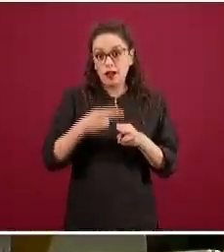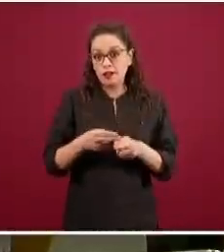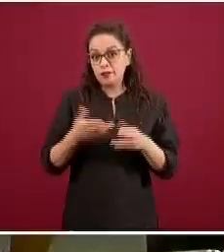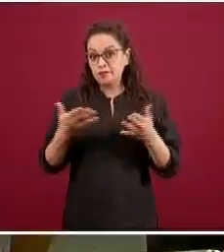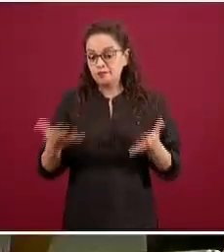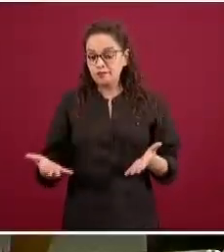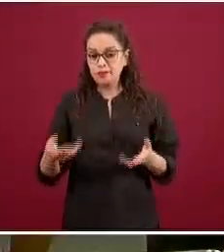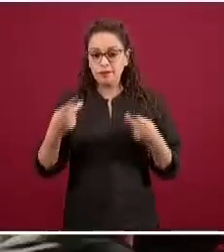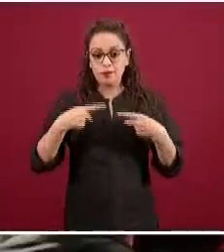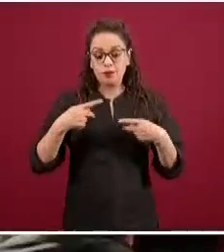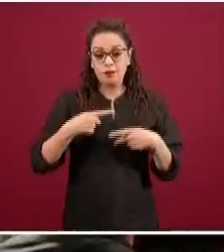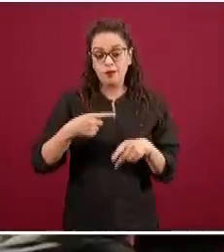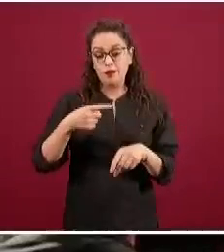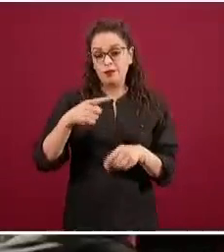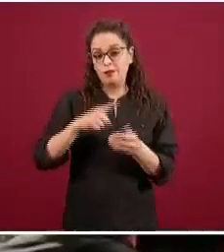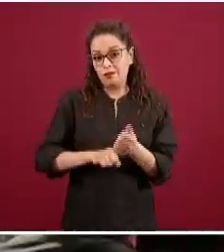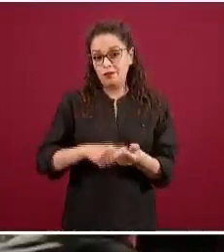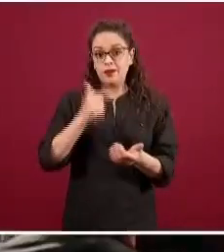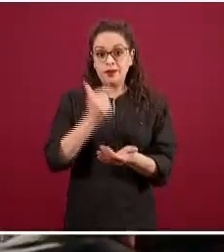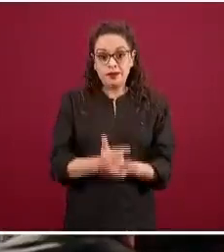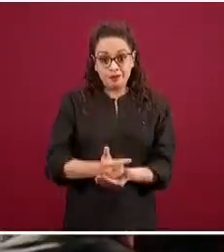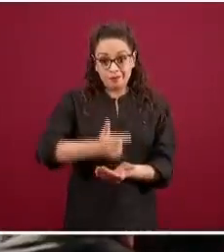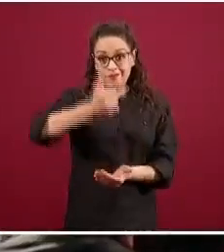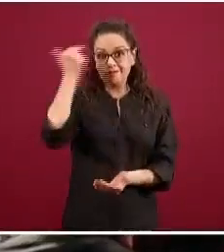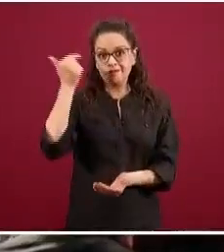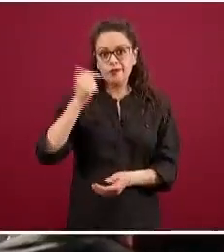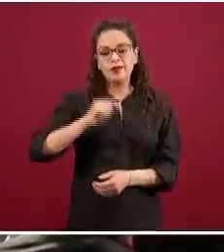aquellos casos graves, puede ocurrir la muerte.